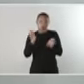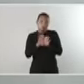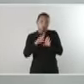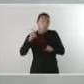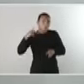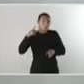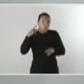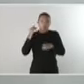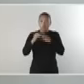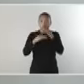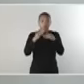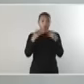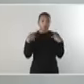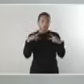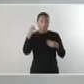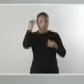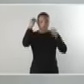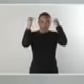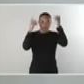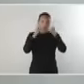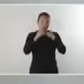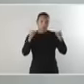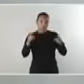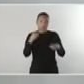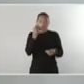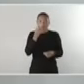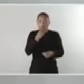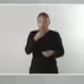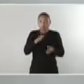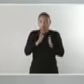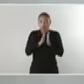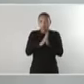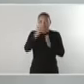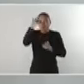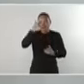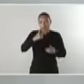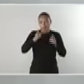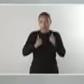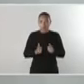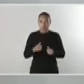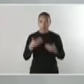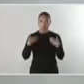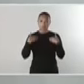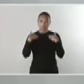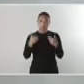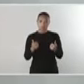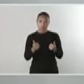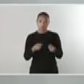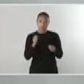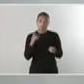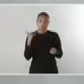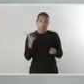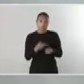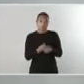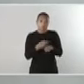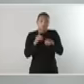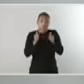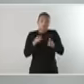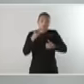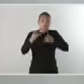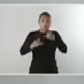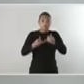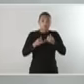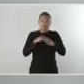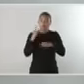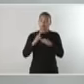diferente unos de otros Yo quiero pedirles esta noche que entendamos también lo que está en juego y